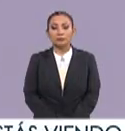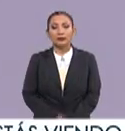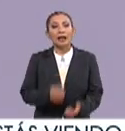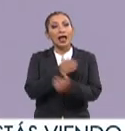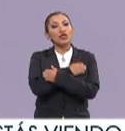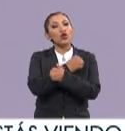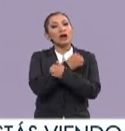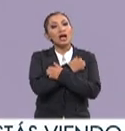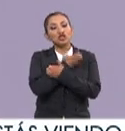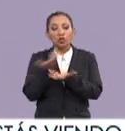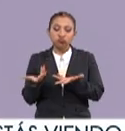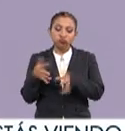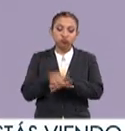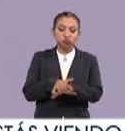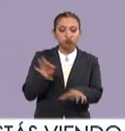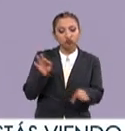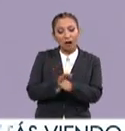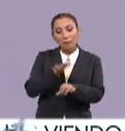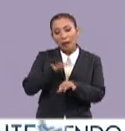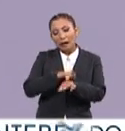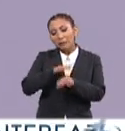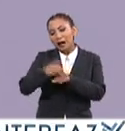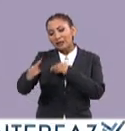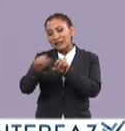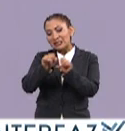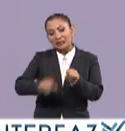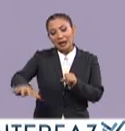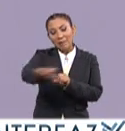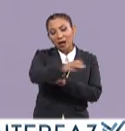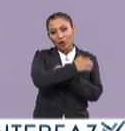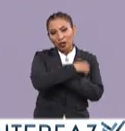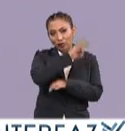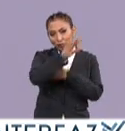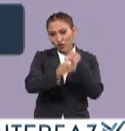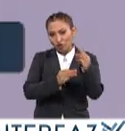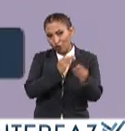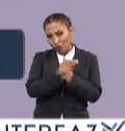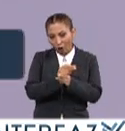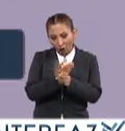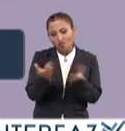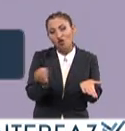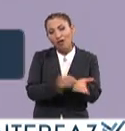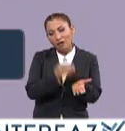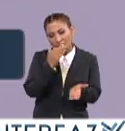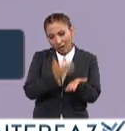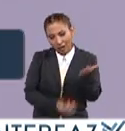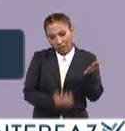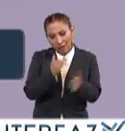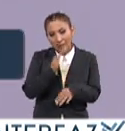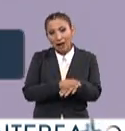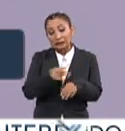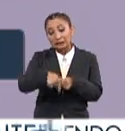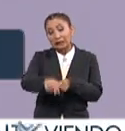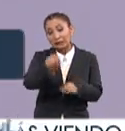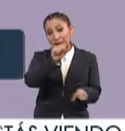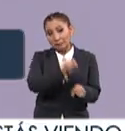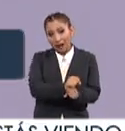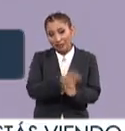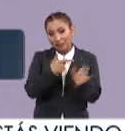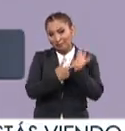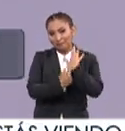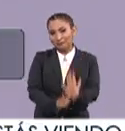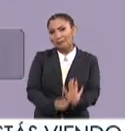la educación inclusiva se fortalece cada vez más en los sistemas educativos de todo el mundo. Todavía hay mucho por hacer. Esta semana